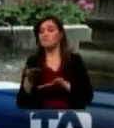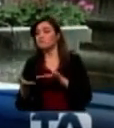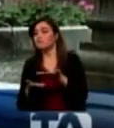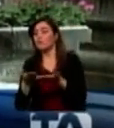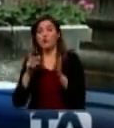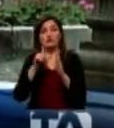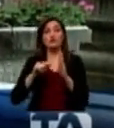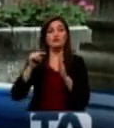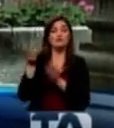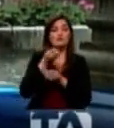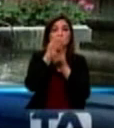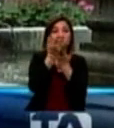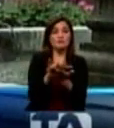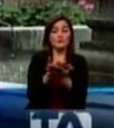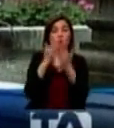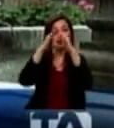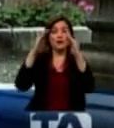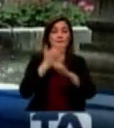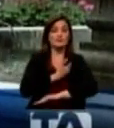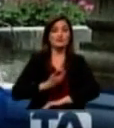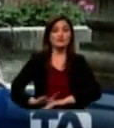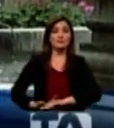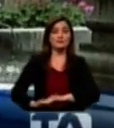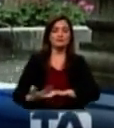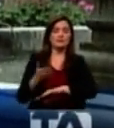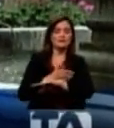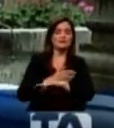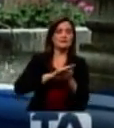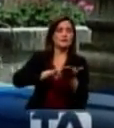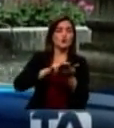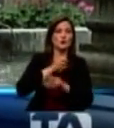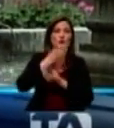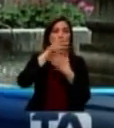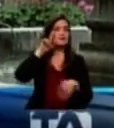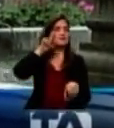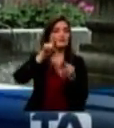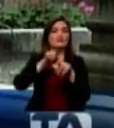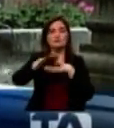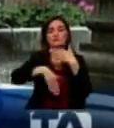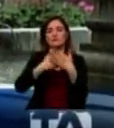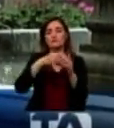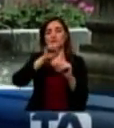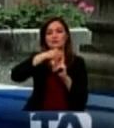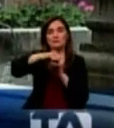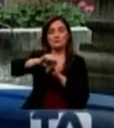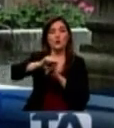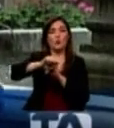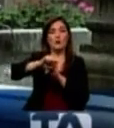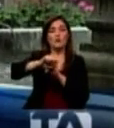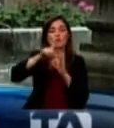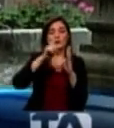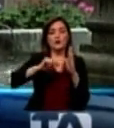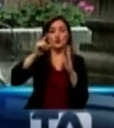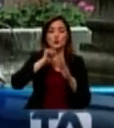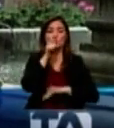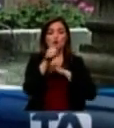nuestro informe desde el Palacio de Gobierno, donde reiteramos, hace pocos minutos anunciaron el acuerdo para que todo el sistema financiero privado del país